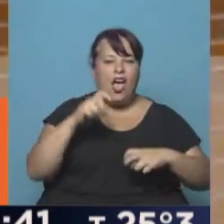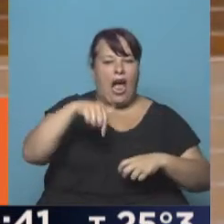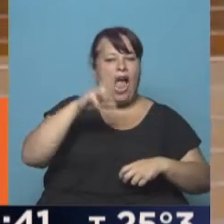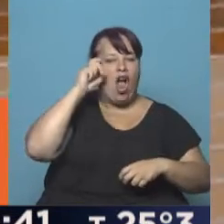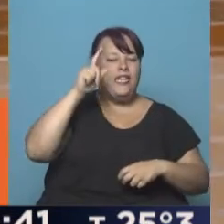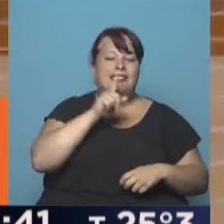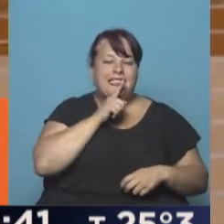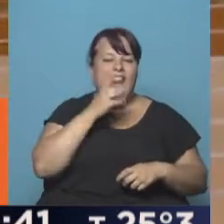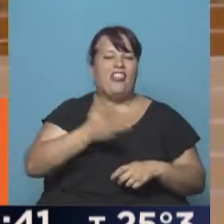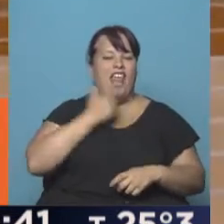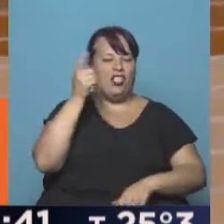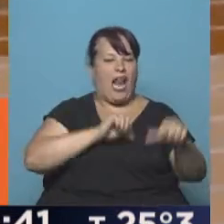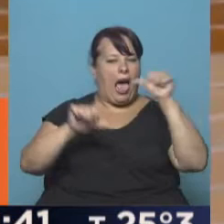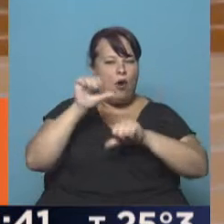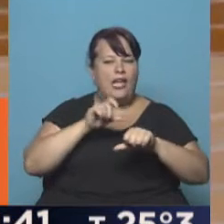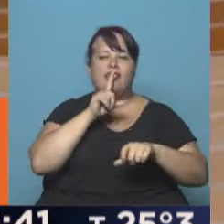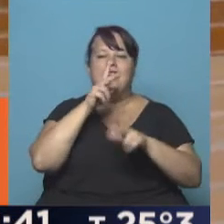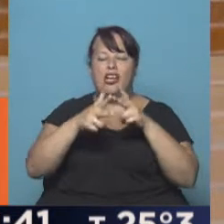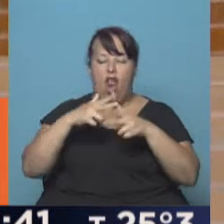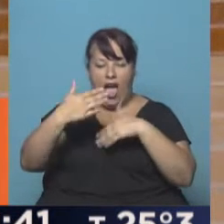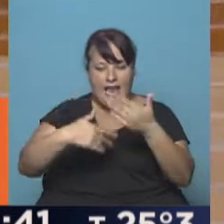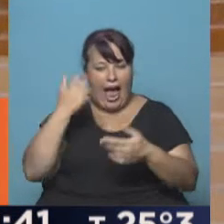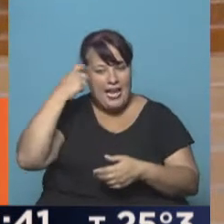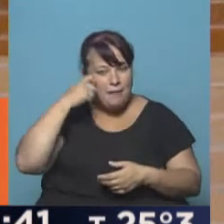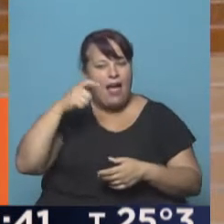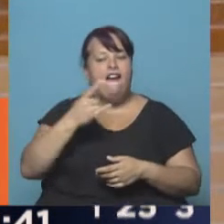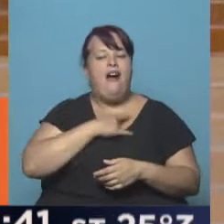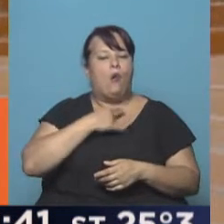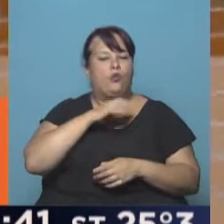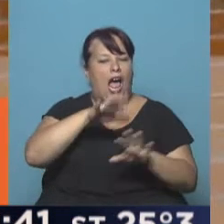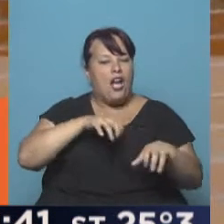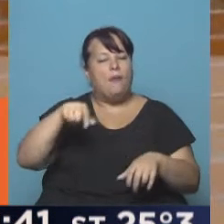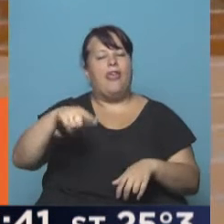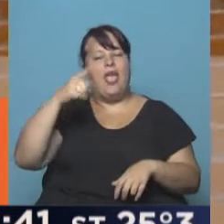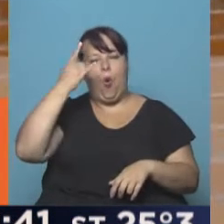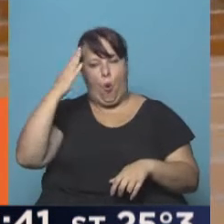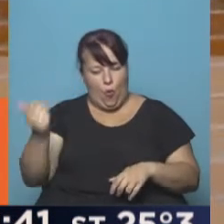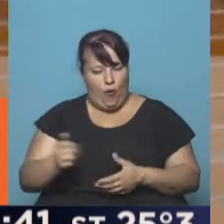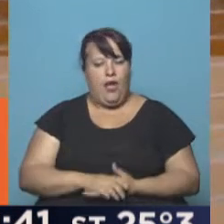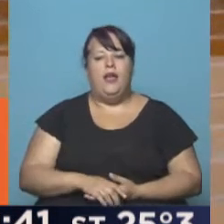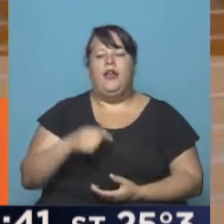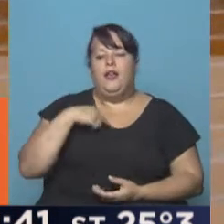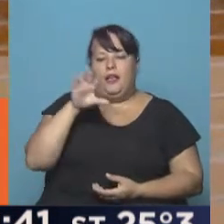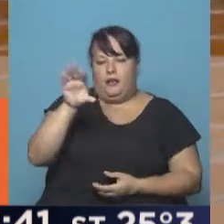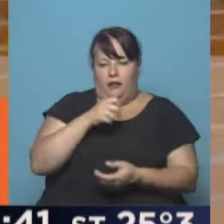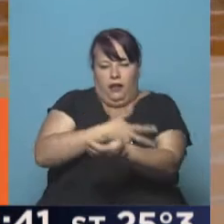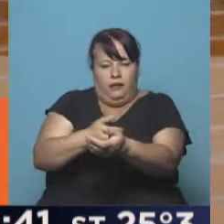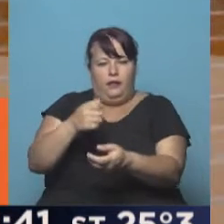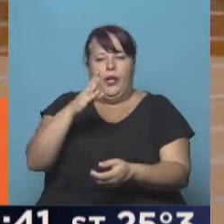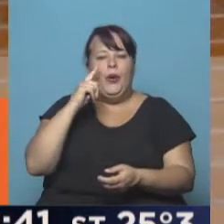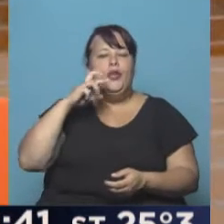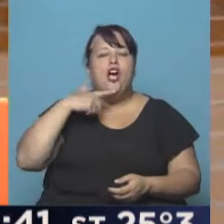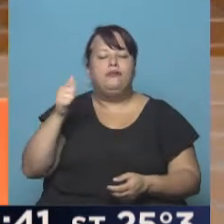y director del laboratorio de biotecnología animal de la facultad de agronomía de la uba bueno él tomó una biopsia de la piel